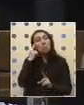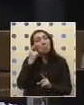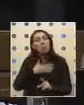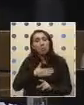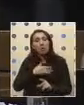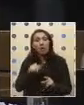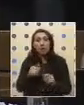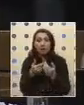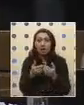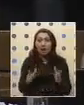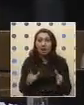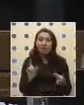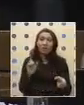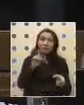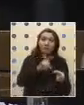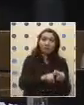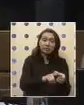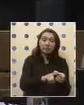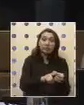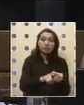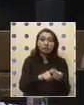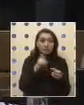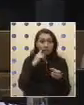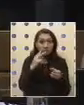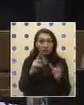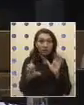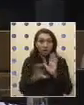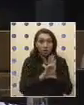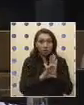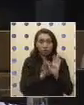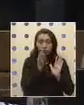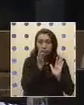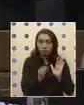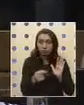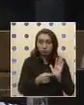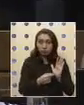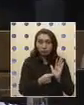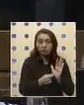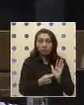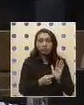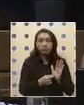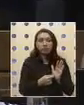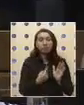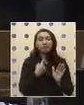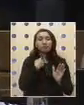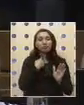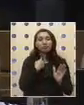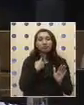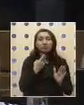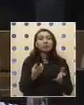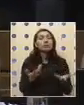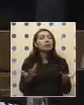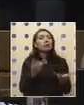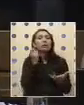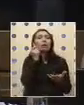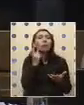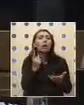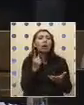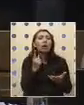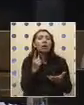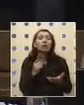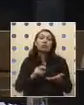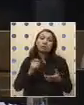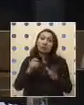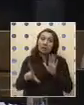Y esta libertad de asociación, reconocida en nuestra Constitución, se ve afectada. ¿Y se ve afectada por qué?